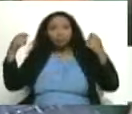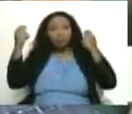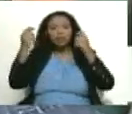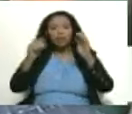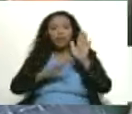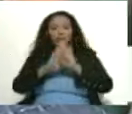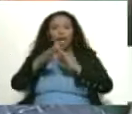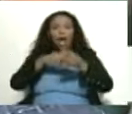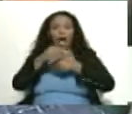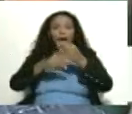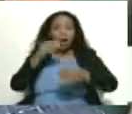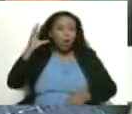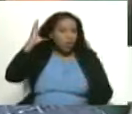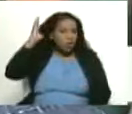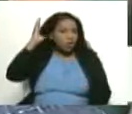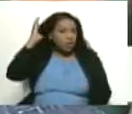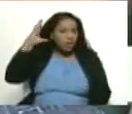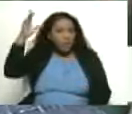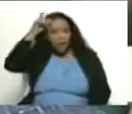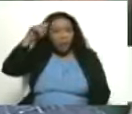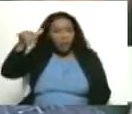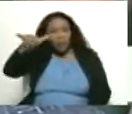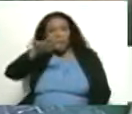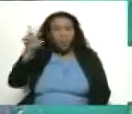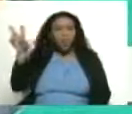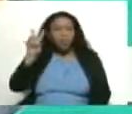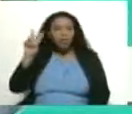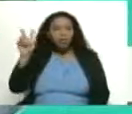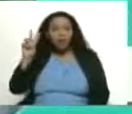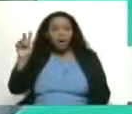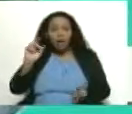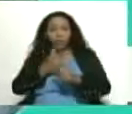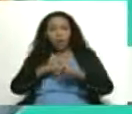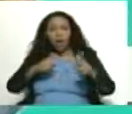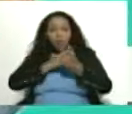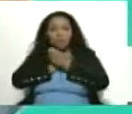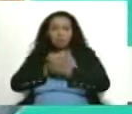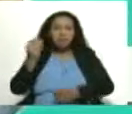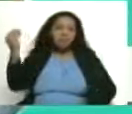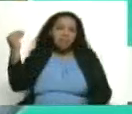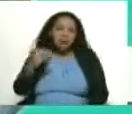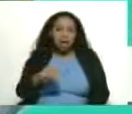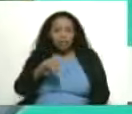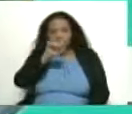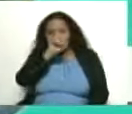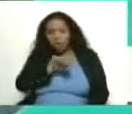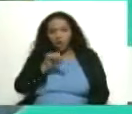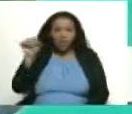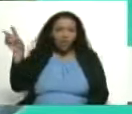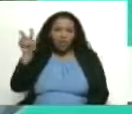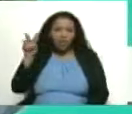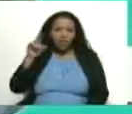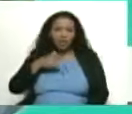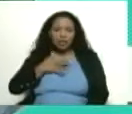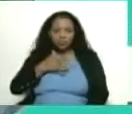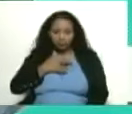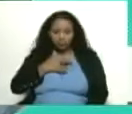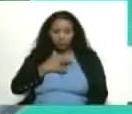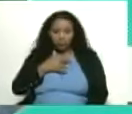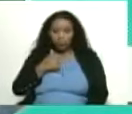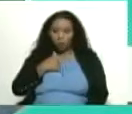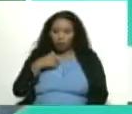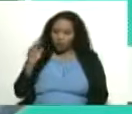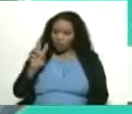la conciencia colectiva, sea una campaña que incremente el amor patrio, la dignidad que sentimos de ser venezolanas